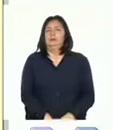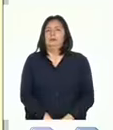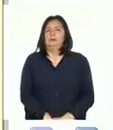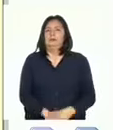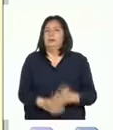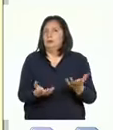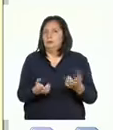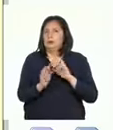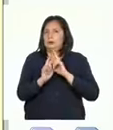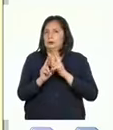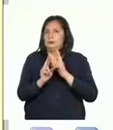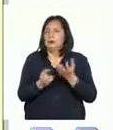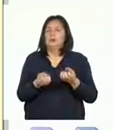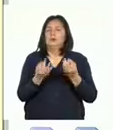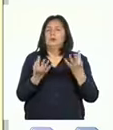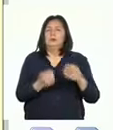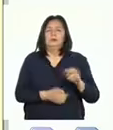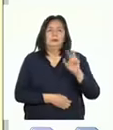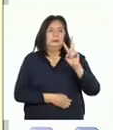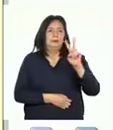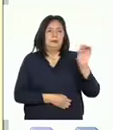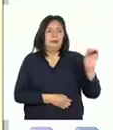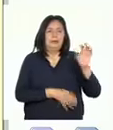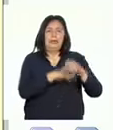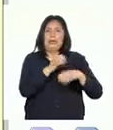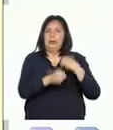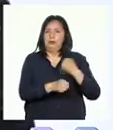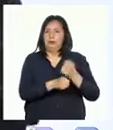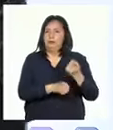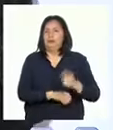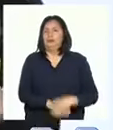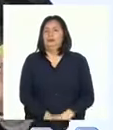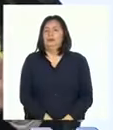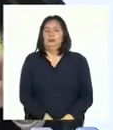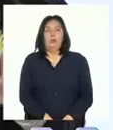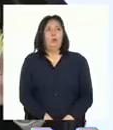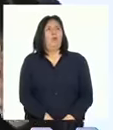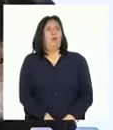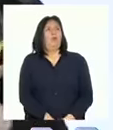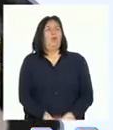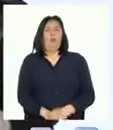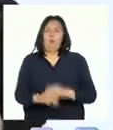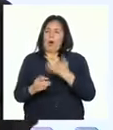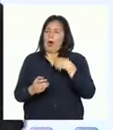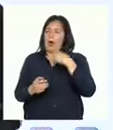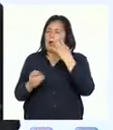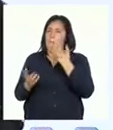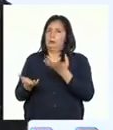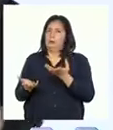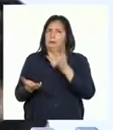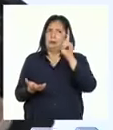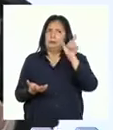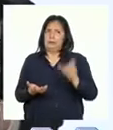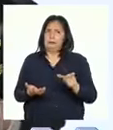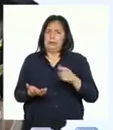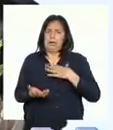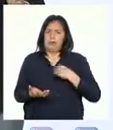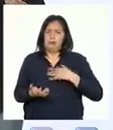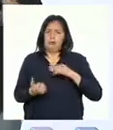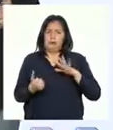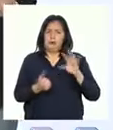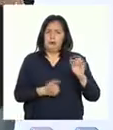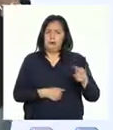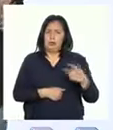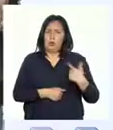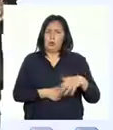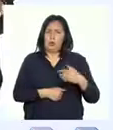365, lo que nos da 20 años. ¡Increíble! Eso quiere decir que una persona de 60